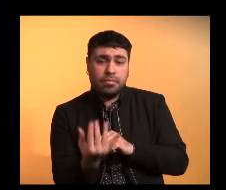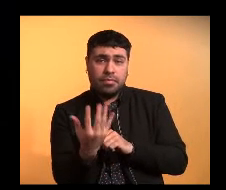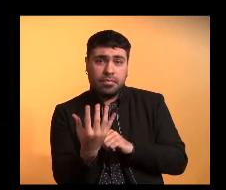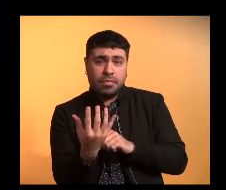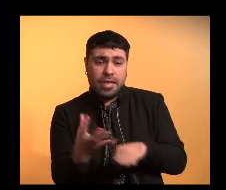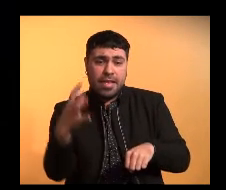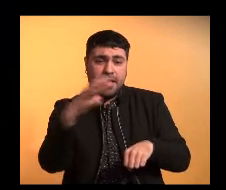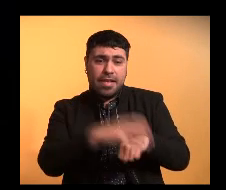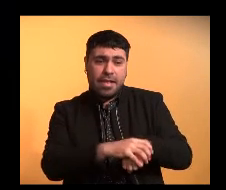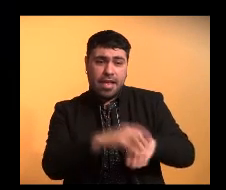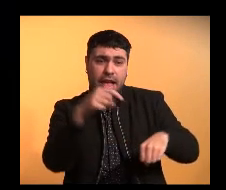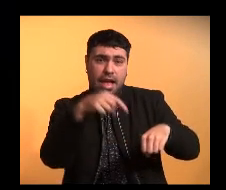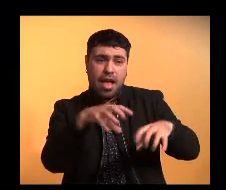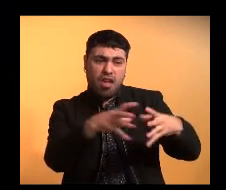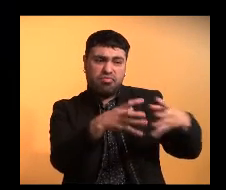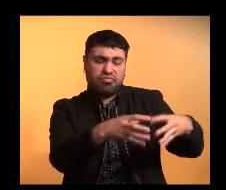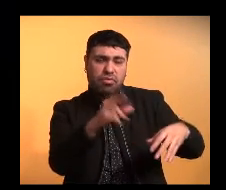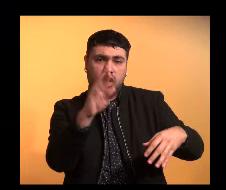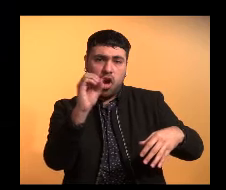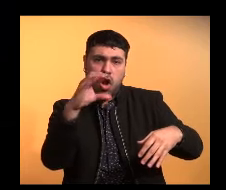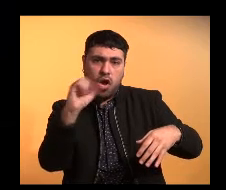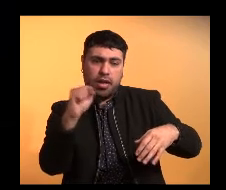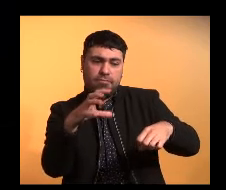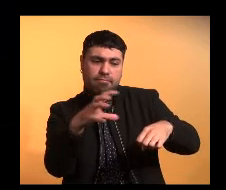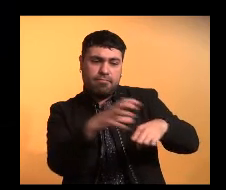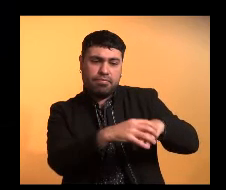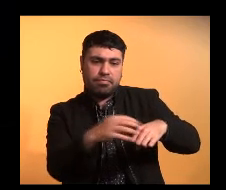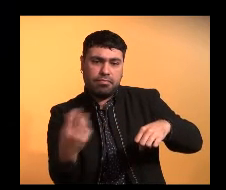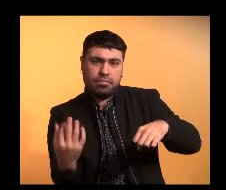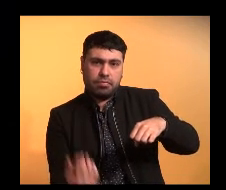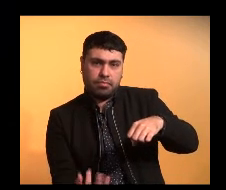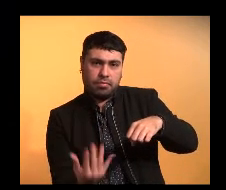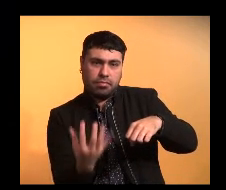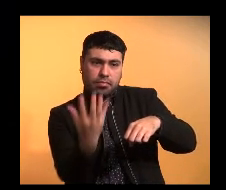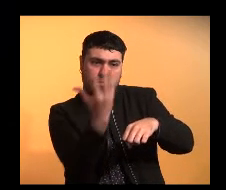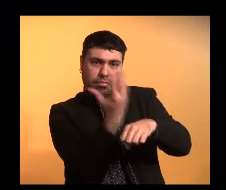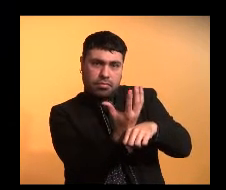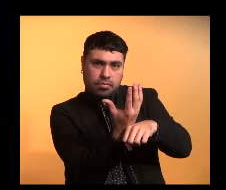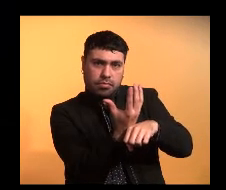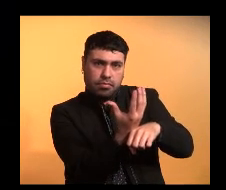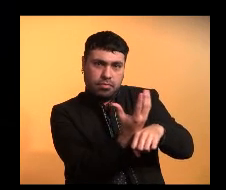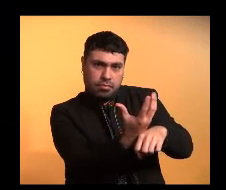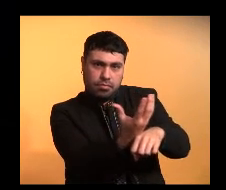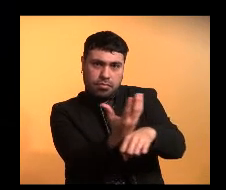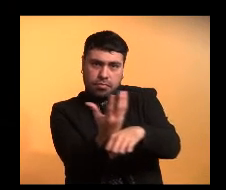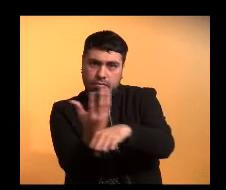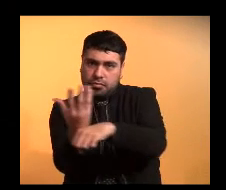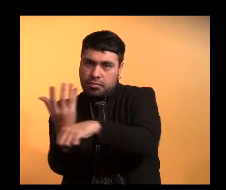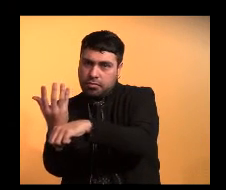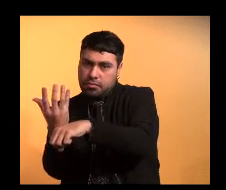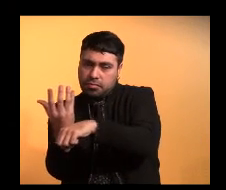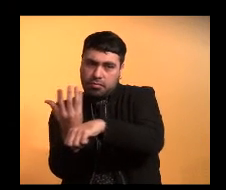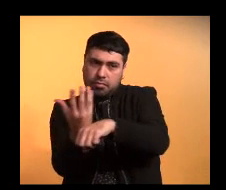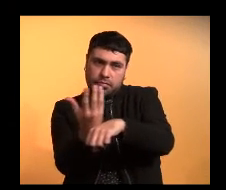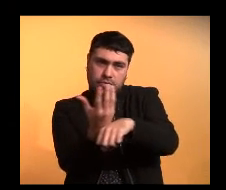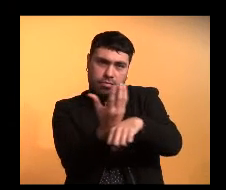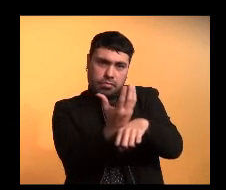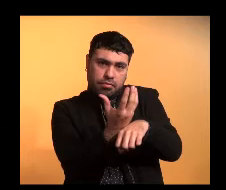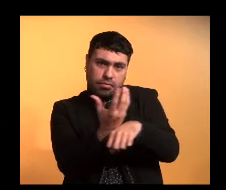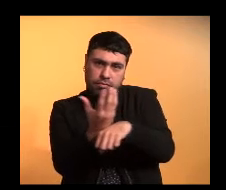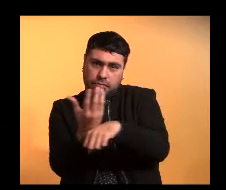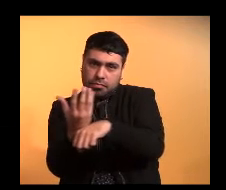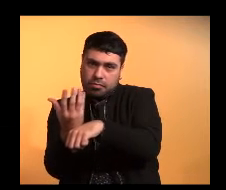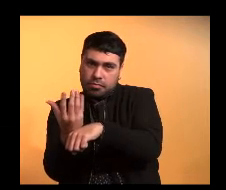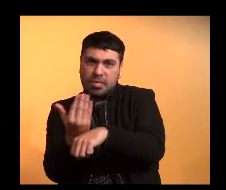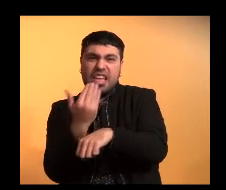cierta parte cuando el hielo arrastra, pero y esas partes que quedan ahí en la roca pueden comenzar a generar láminas